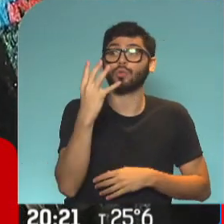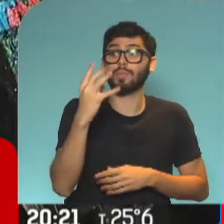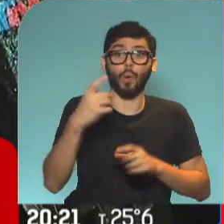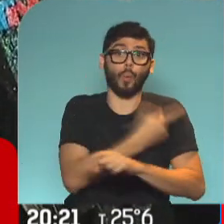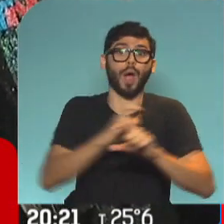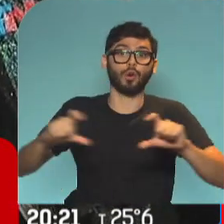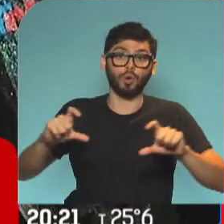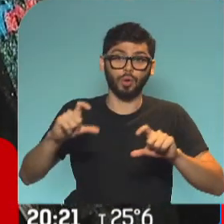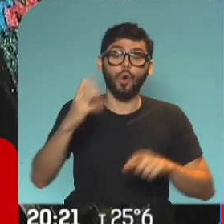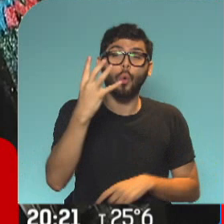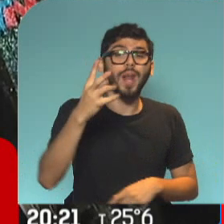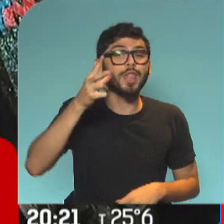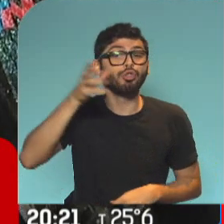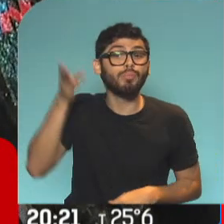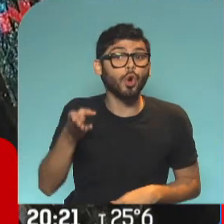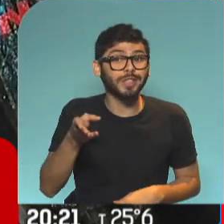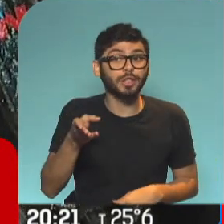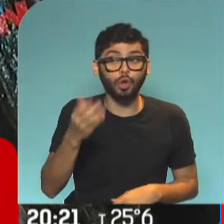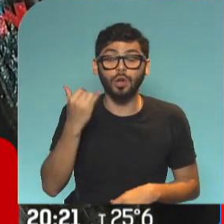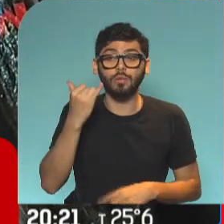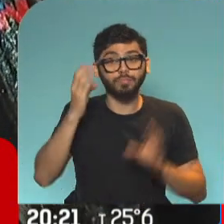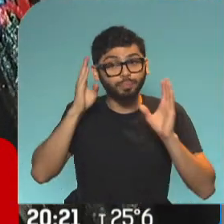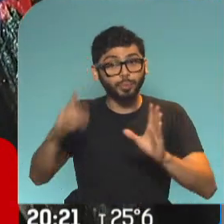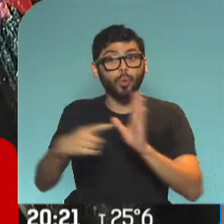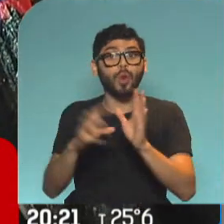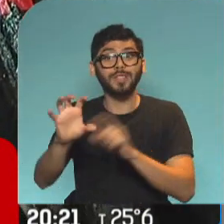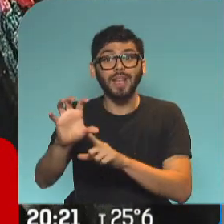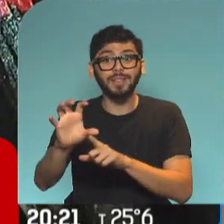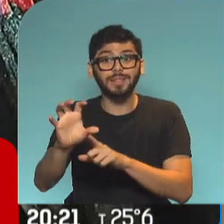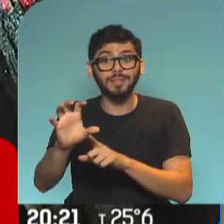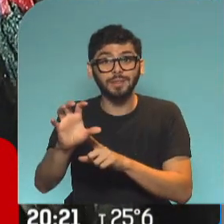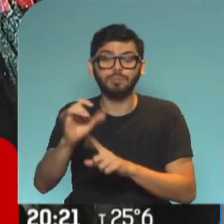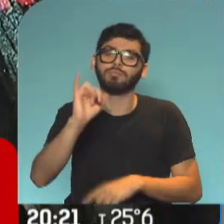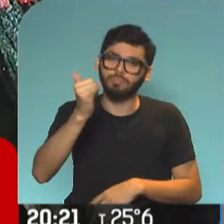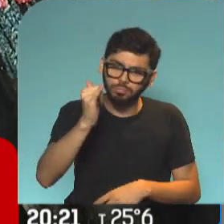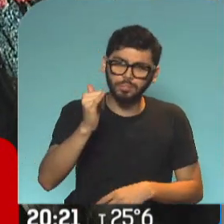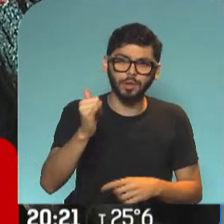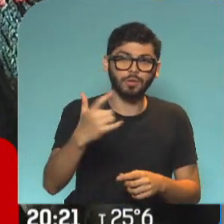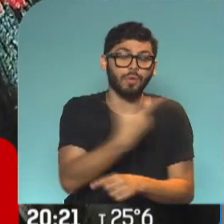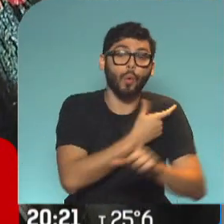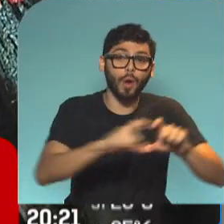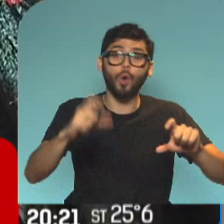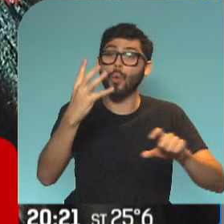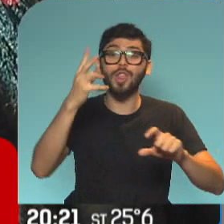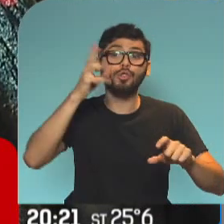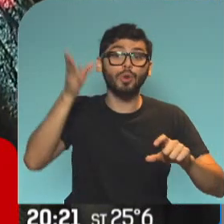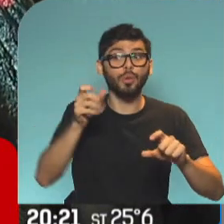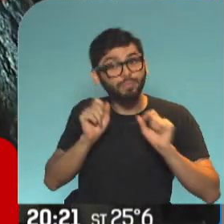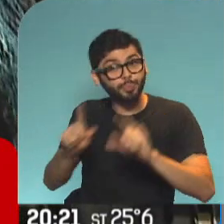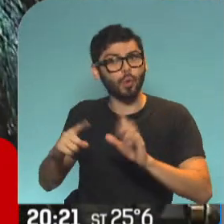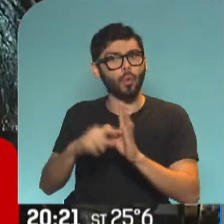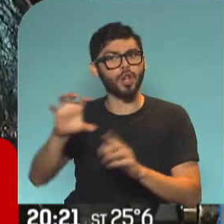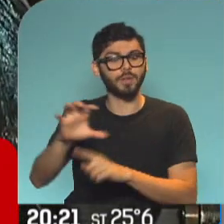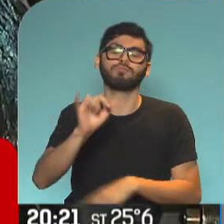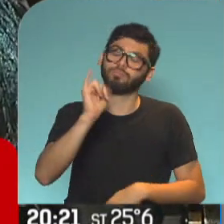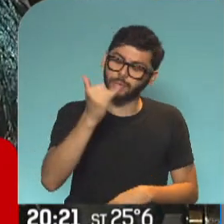de esa 48. partida, 48% de la partida es para la provincia de Buenos Aires. Así es, el 48% de las partidas. Nosotros ya estamos